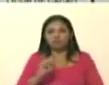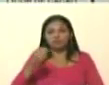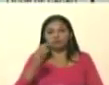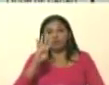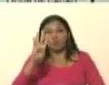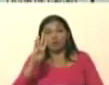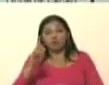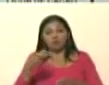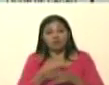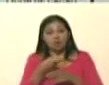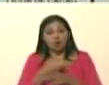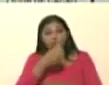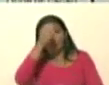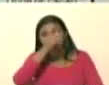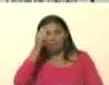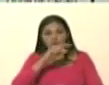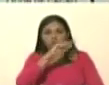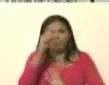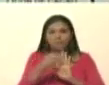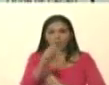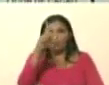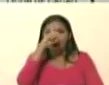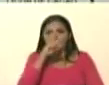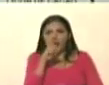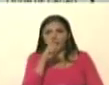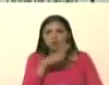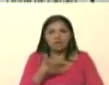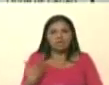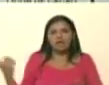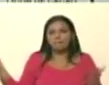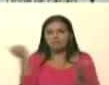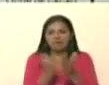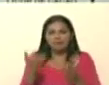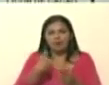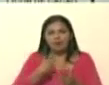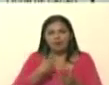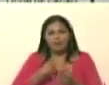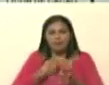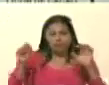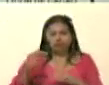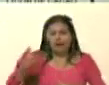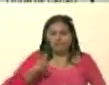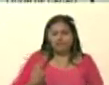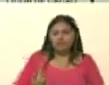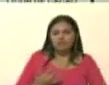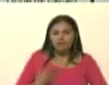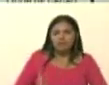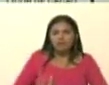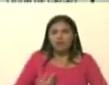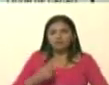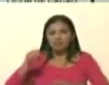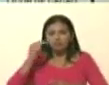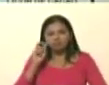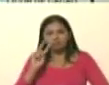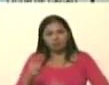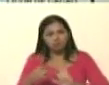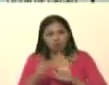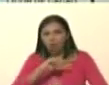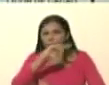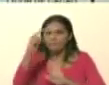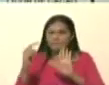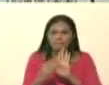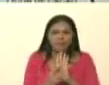de agosto el domingo se cumple un año del intento de asesinato con unas bombas que después se comprobó total